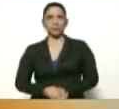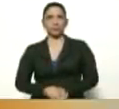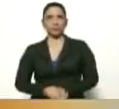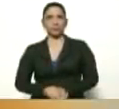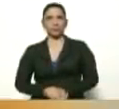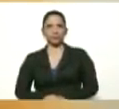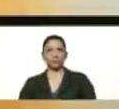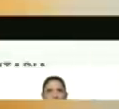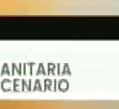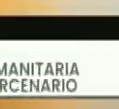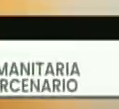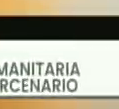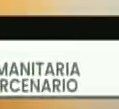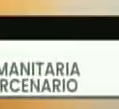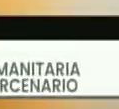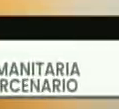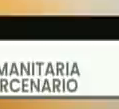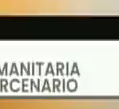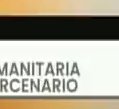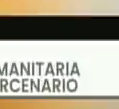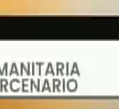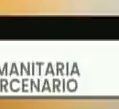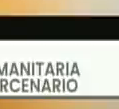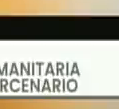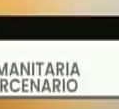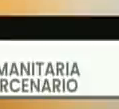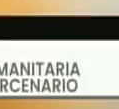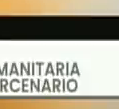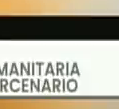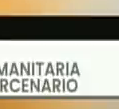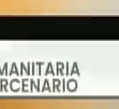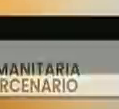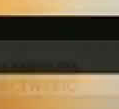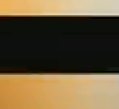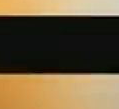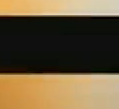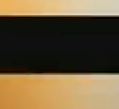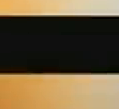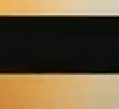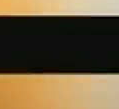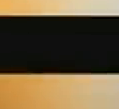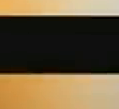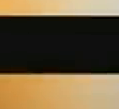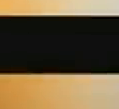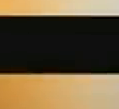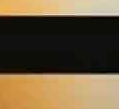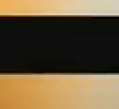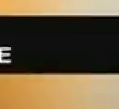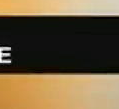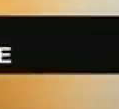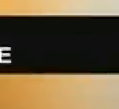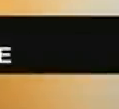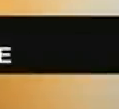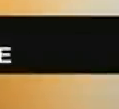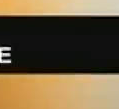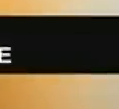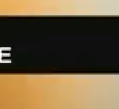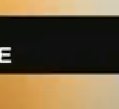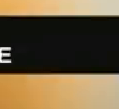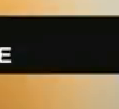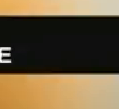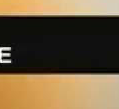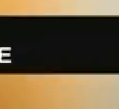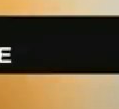mediados del mes de marzo cuando voy a de colombia que hace las minas que llegan a los estados unidos